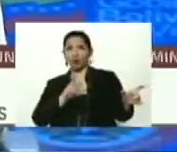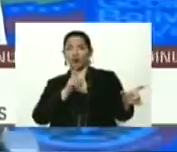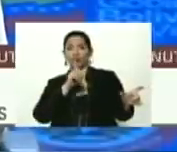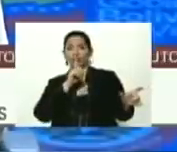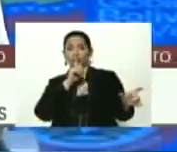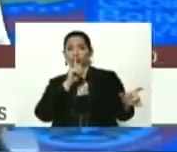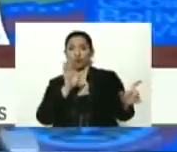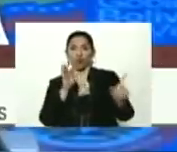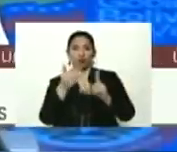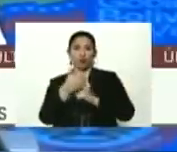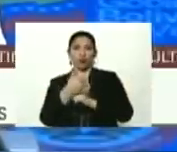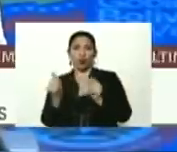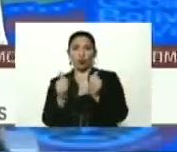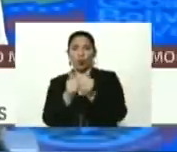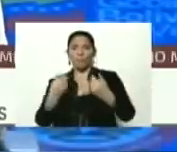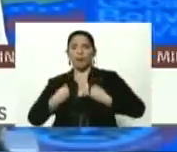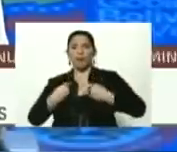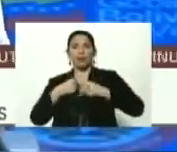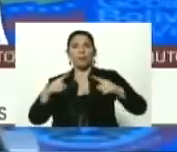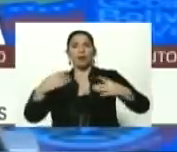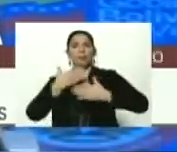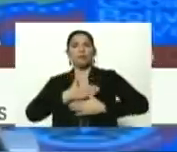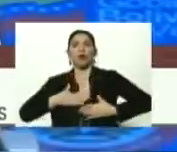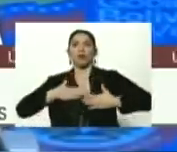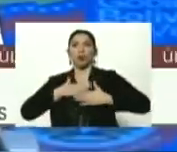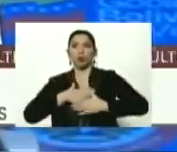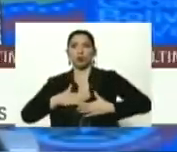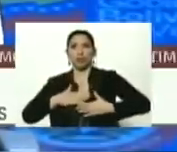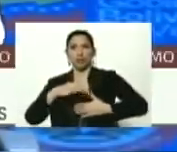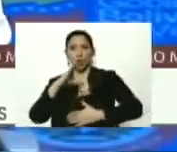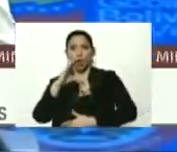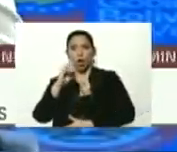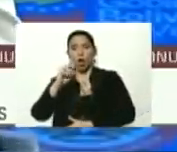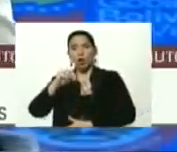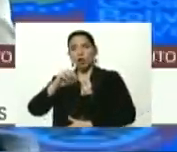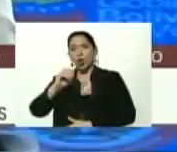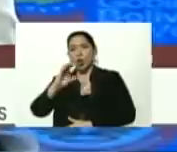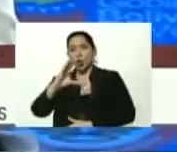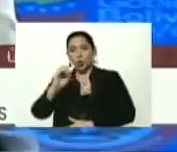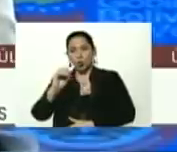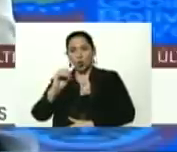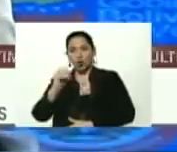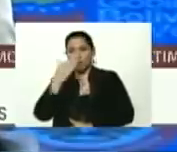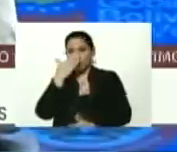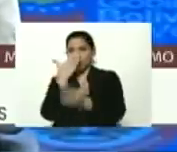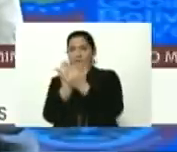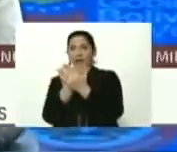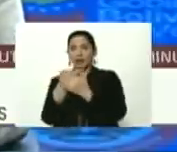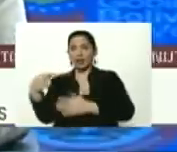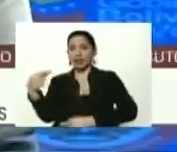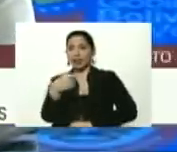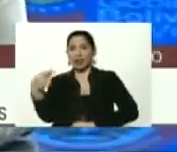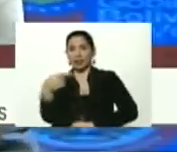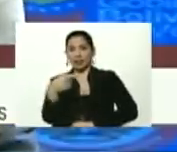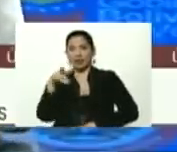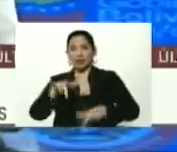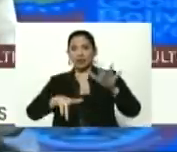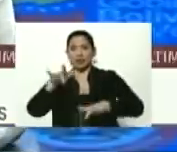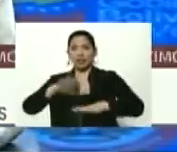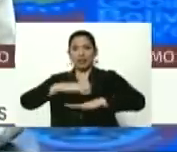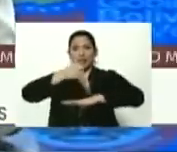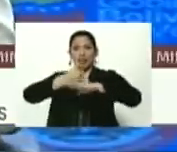actuaron en connivencia para favorecer a Conoco. Frente a la negativa de la secretaria general de la CIADI